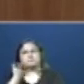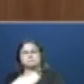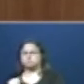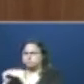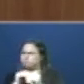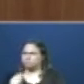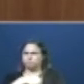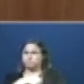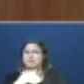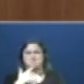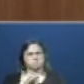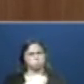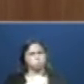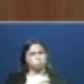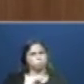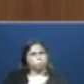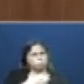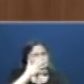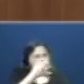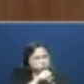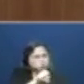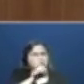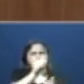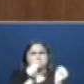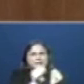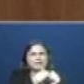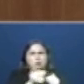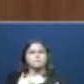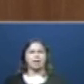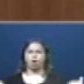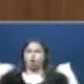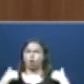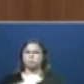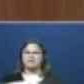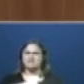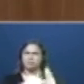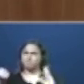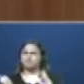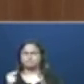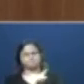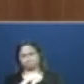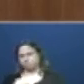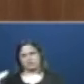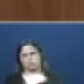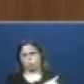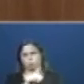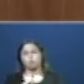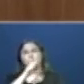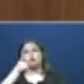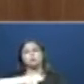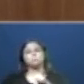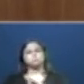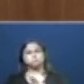nuestros pequeños municipios puedan quedar desprovistos de sus competencias sustantivas por estas razones vamos a seguir